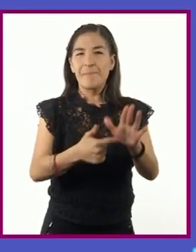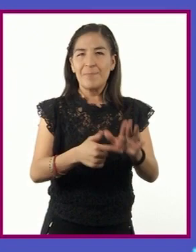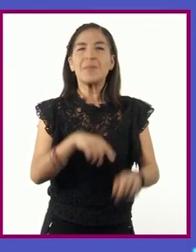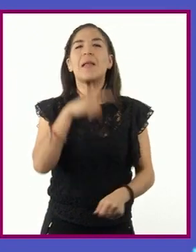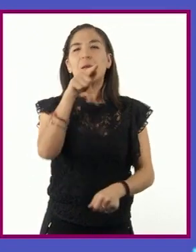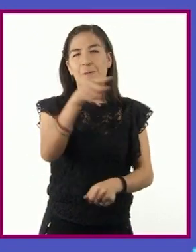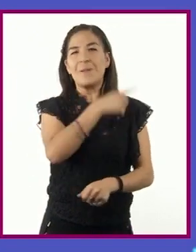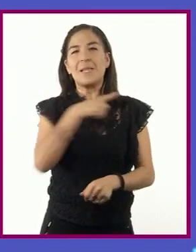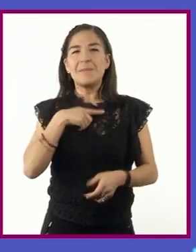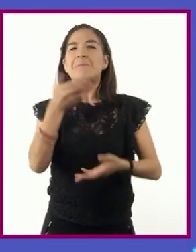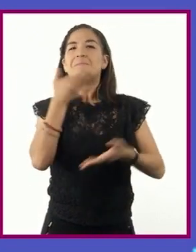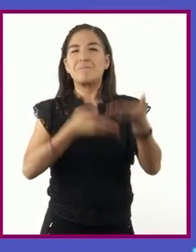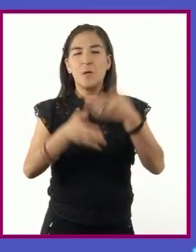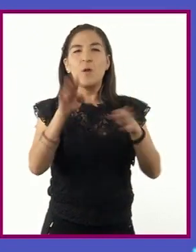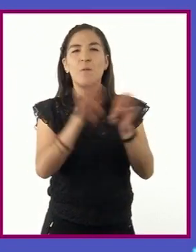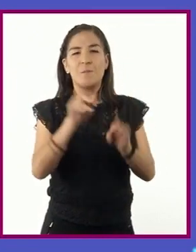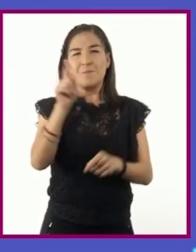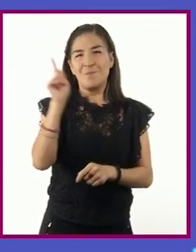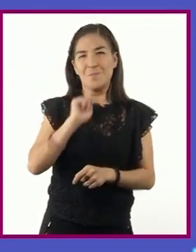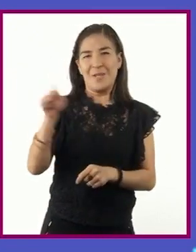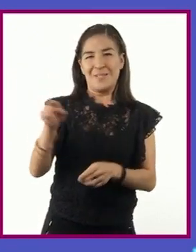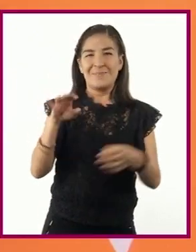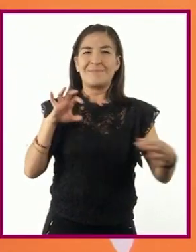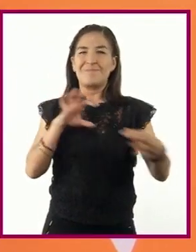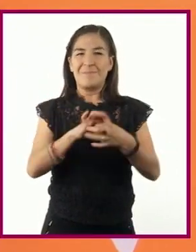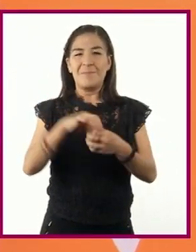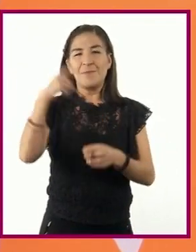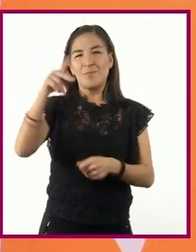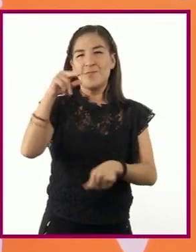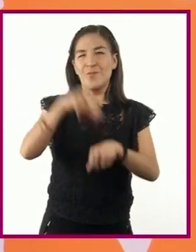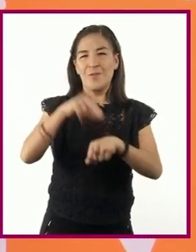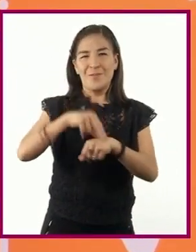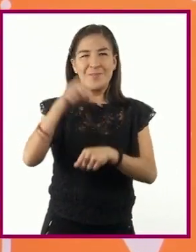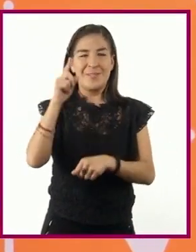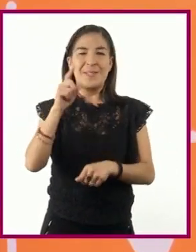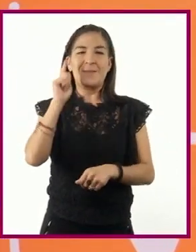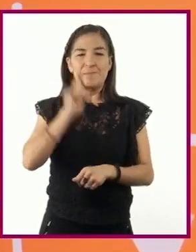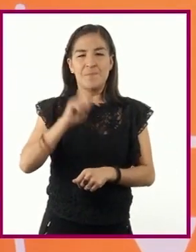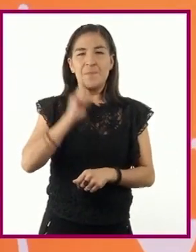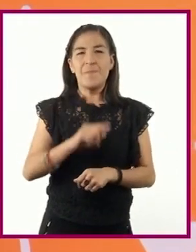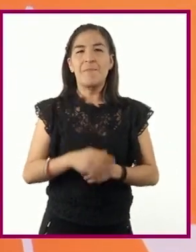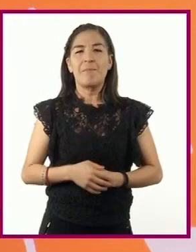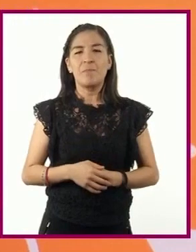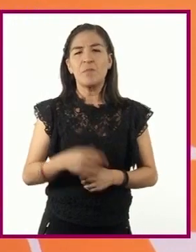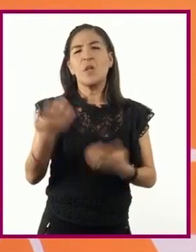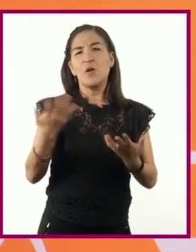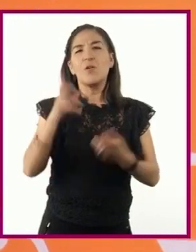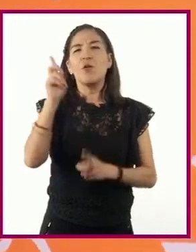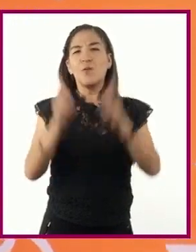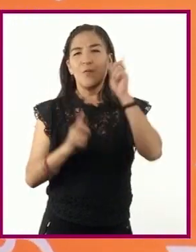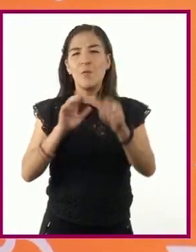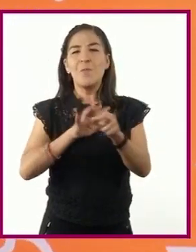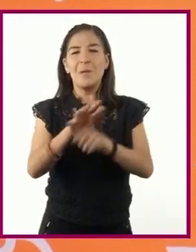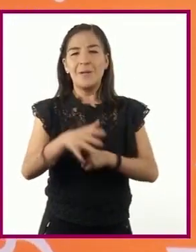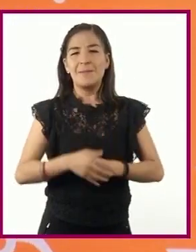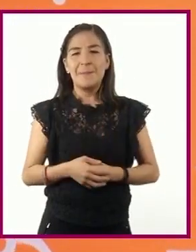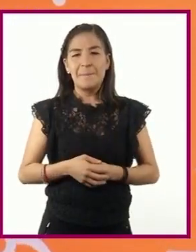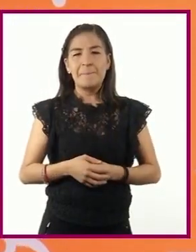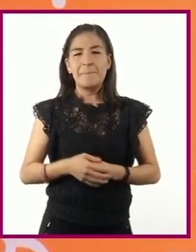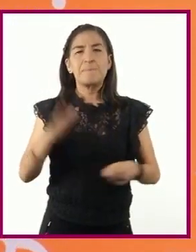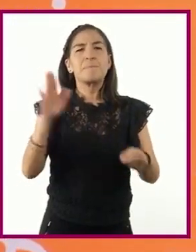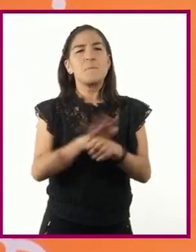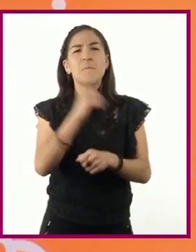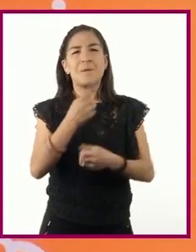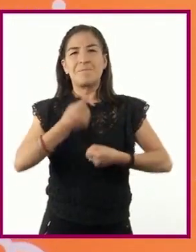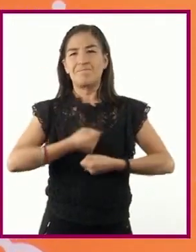nos compartas la aportación de la doctora Artigas. Claro, quizá una de las dudas es ¿por qué la poesía